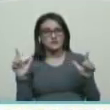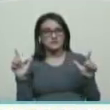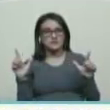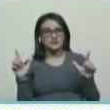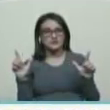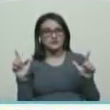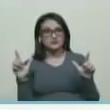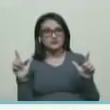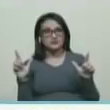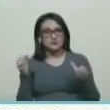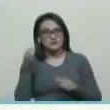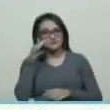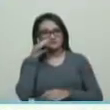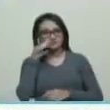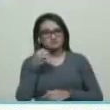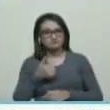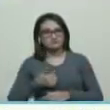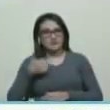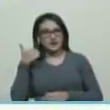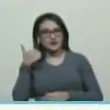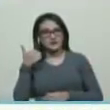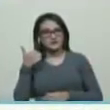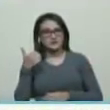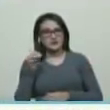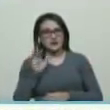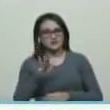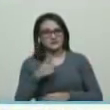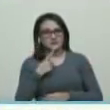una humanidad más humana, como decía nuestro